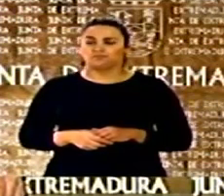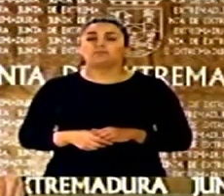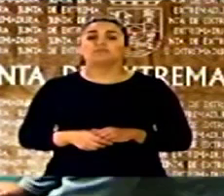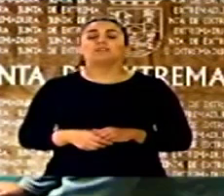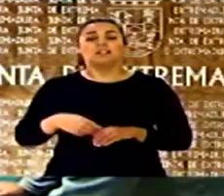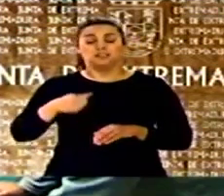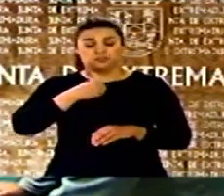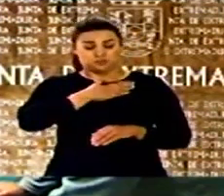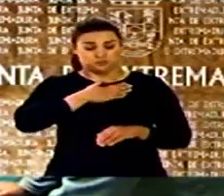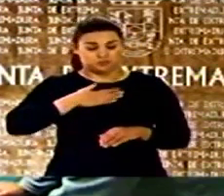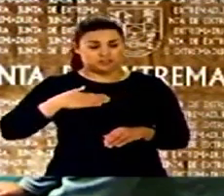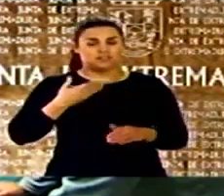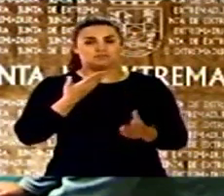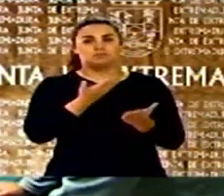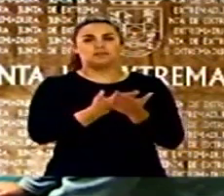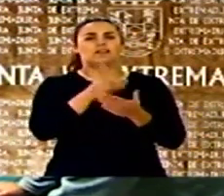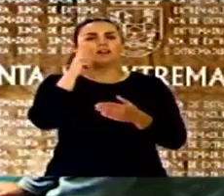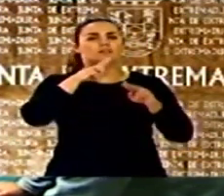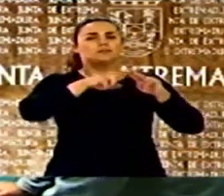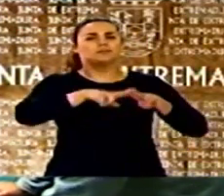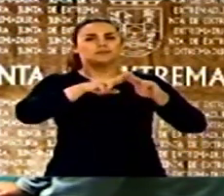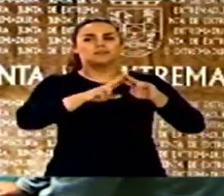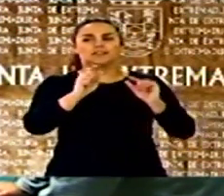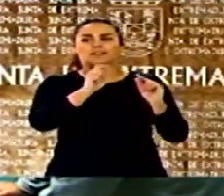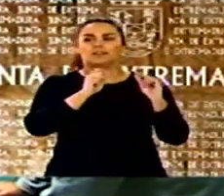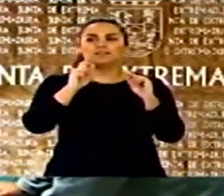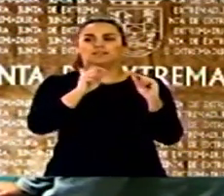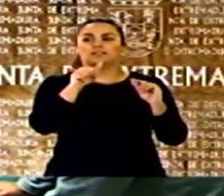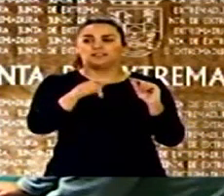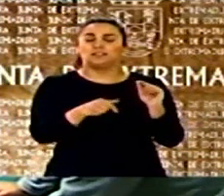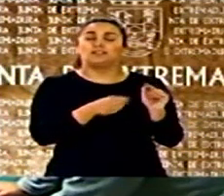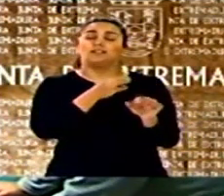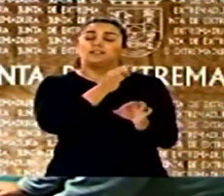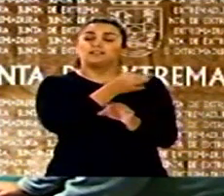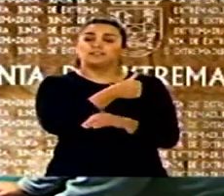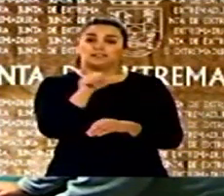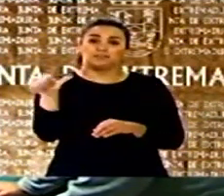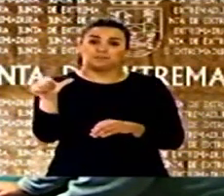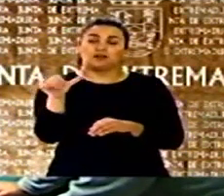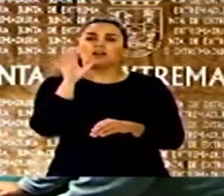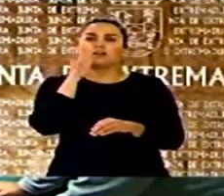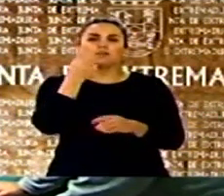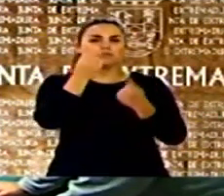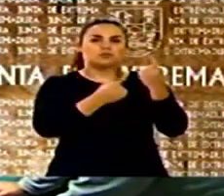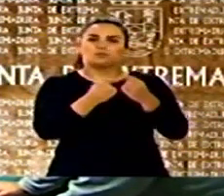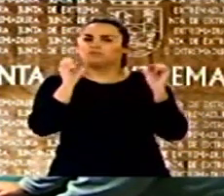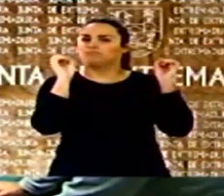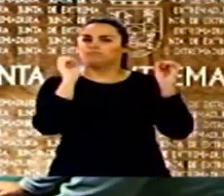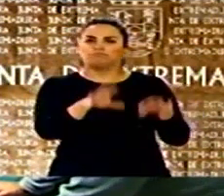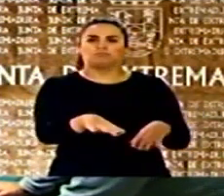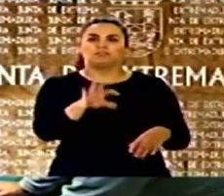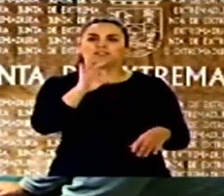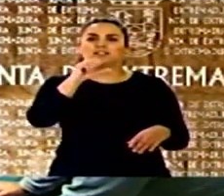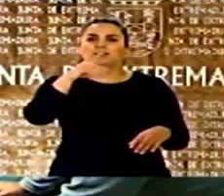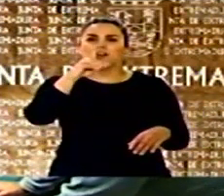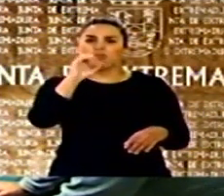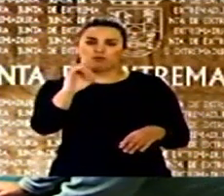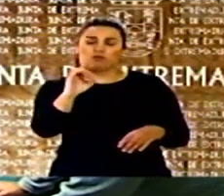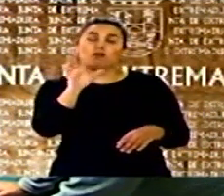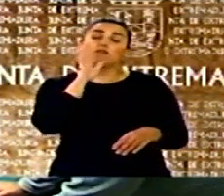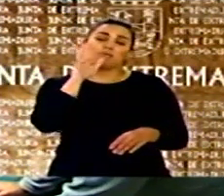un gasto de medicamentos en el año 2018, no podemos poner 50 millones menos en el año